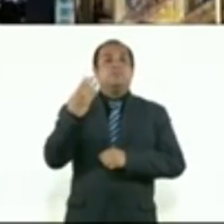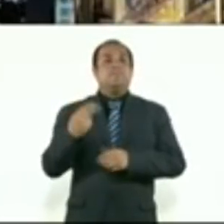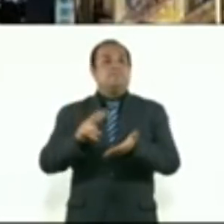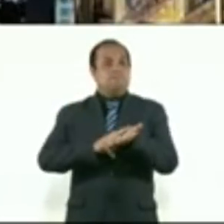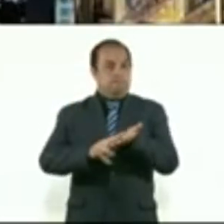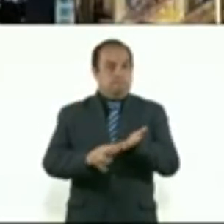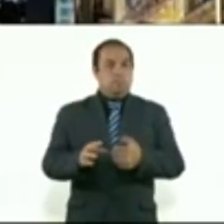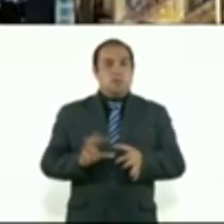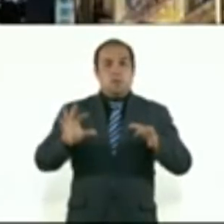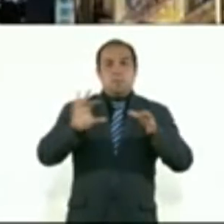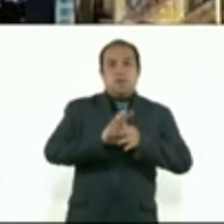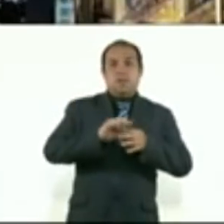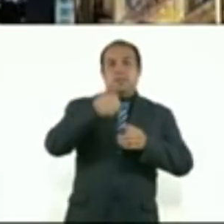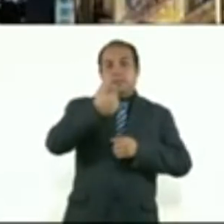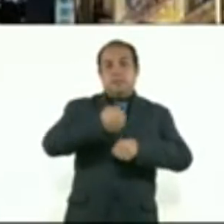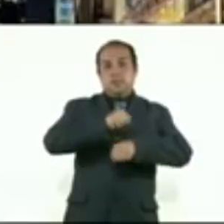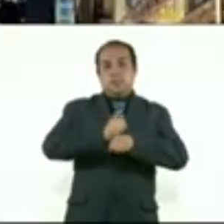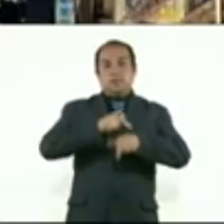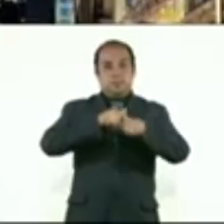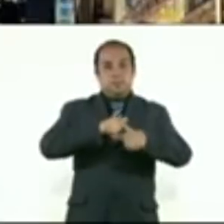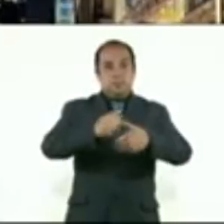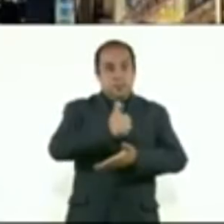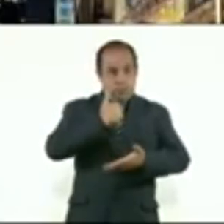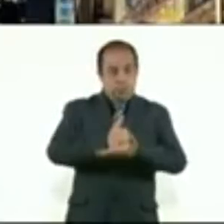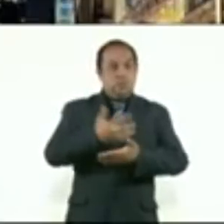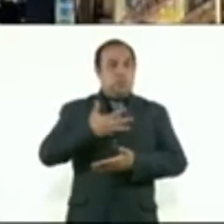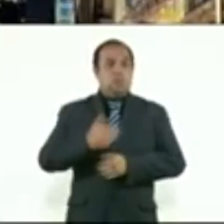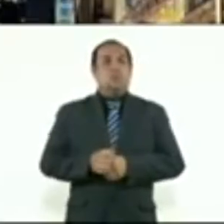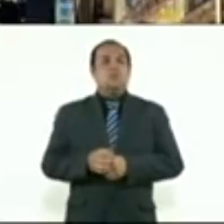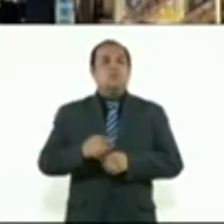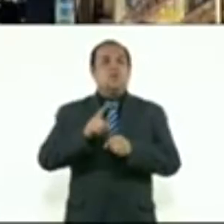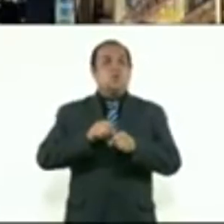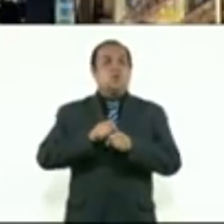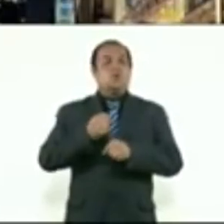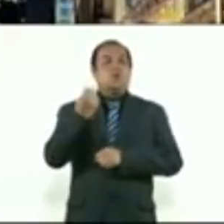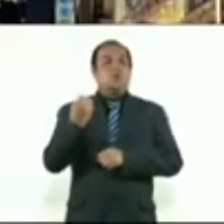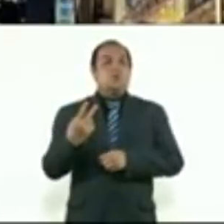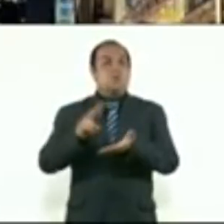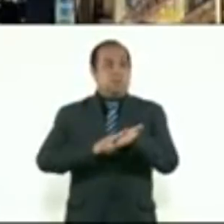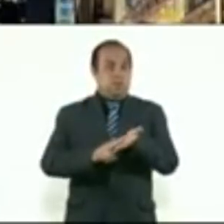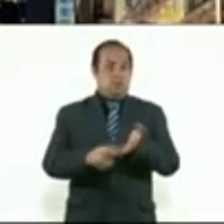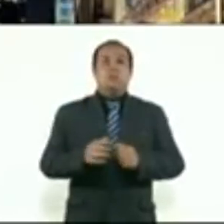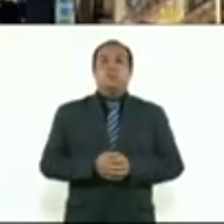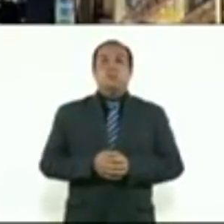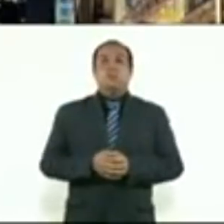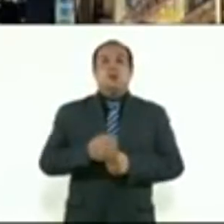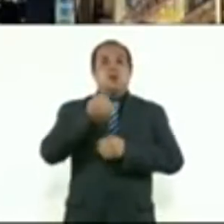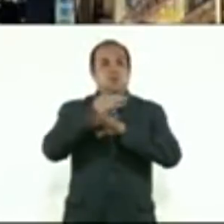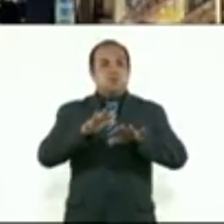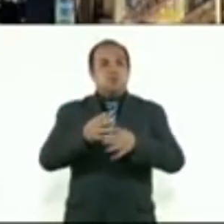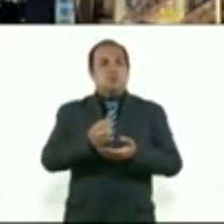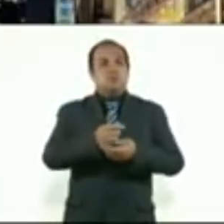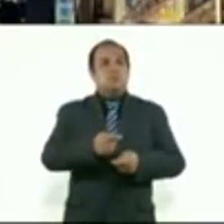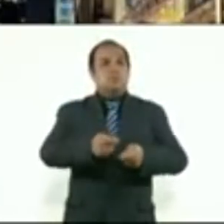esto ya hillary a seis semanas consecutivas que la ciudad se encuentra en este color semáforo y de acuerdo a la notificación que recibimos ayer